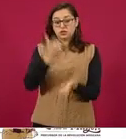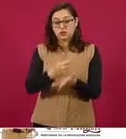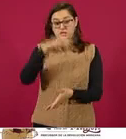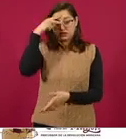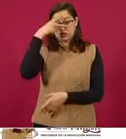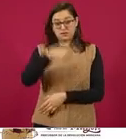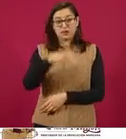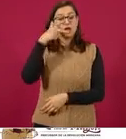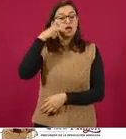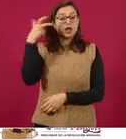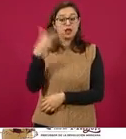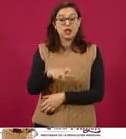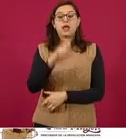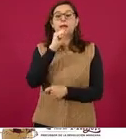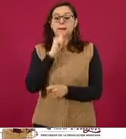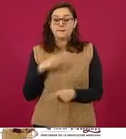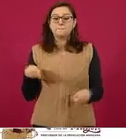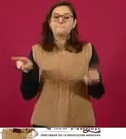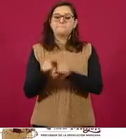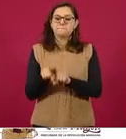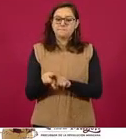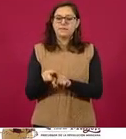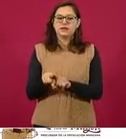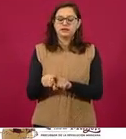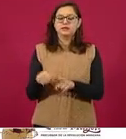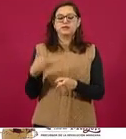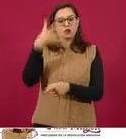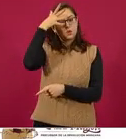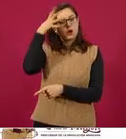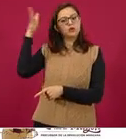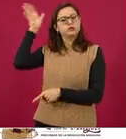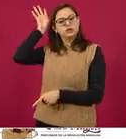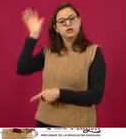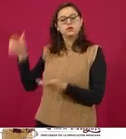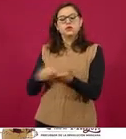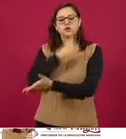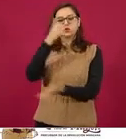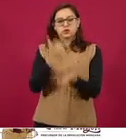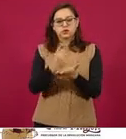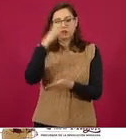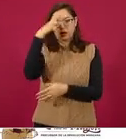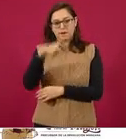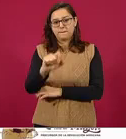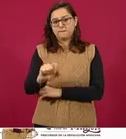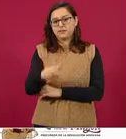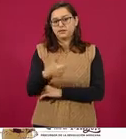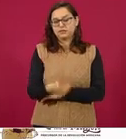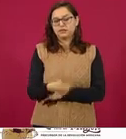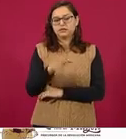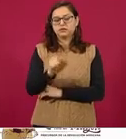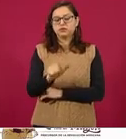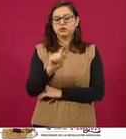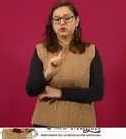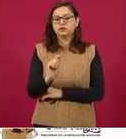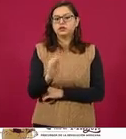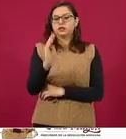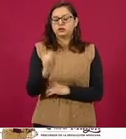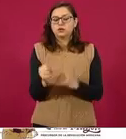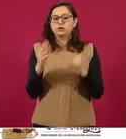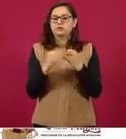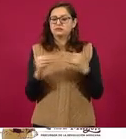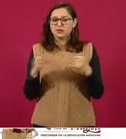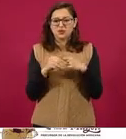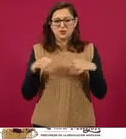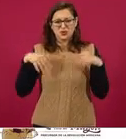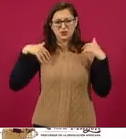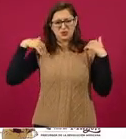y también de Shell en la Cuauhtémoc, aquí en la Ciudad de México, 26 pesos con 79 centavos,